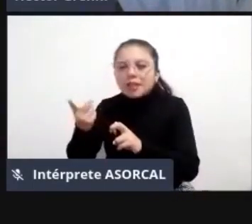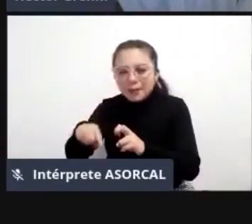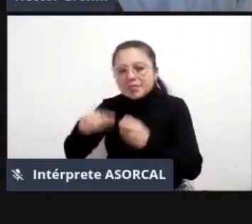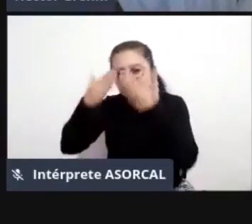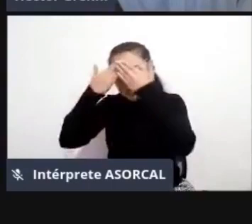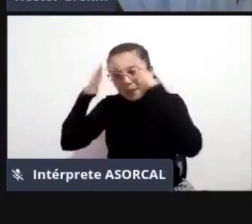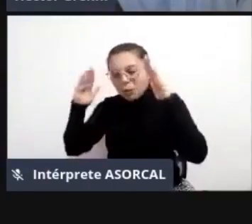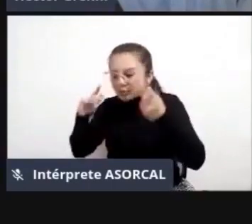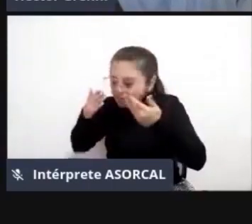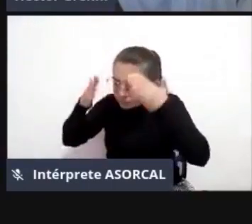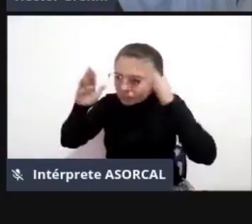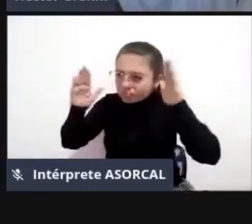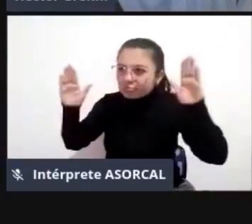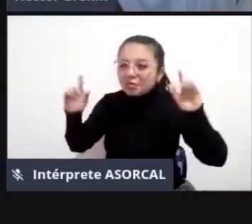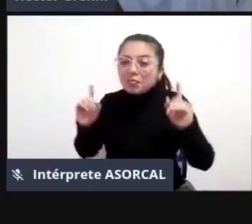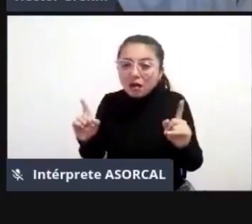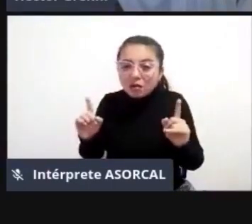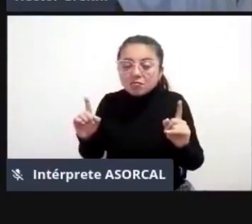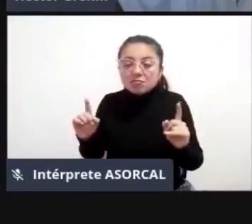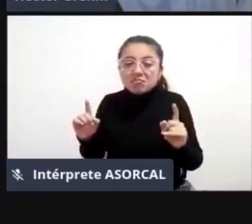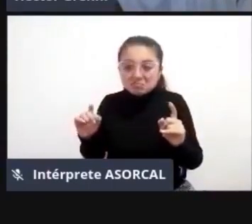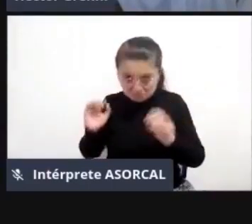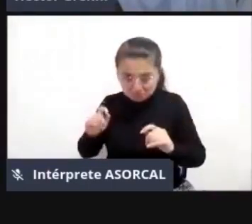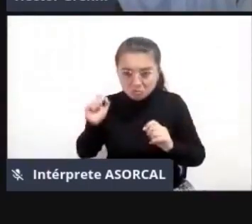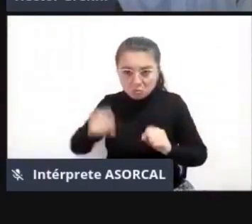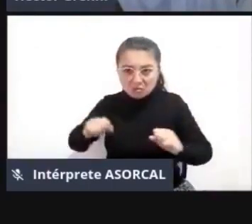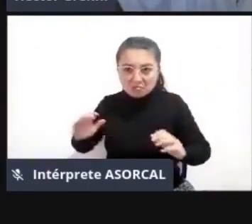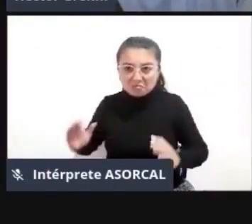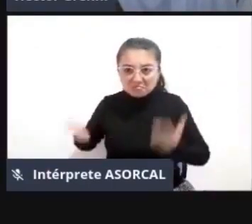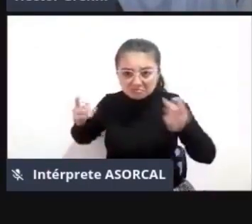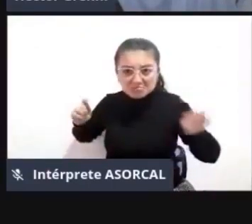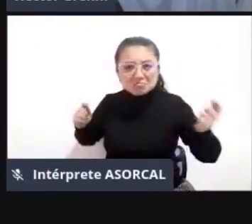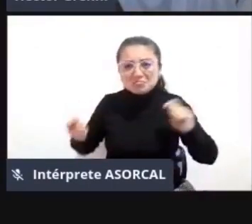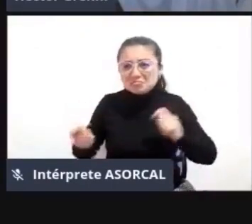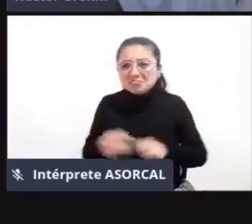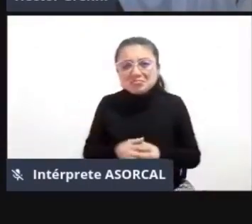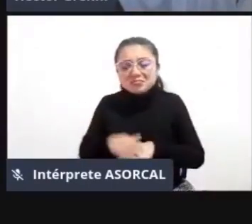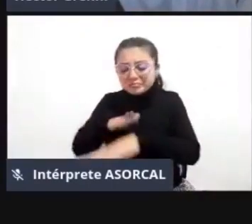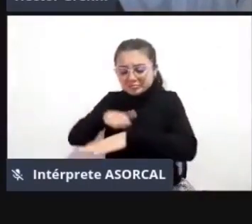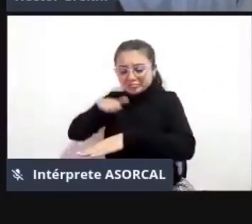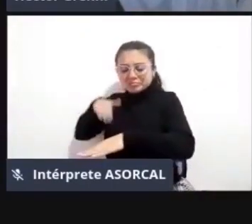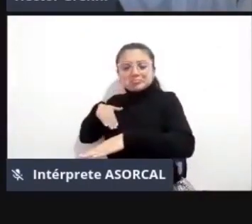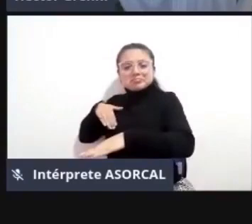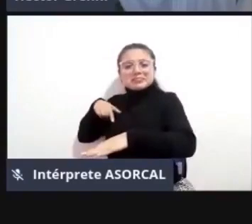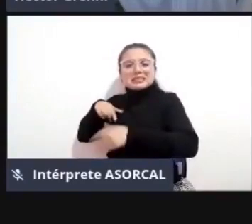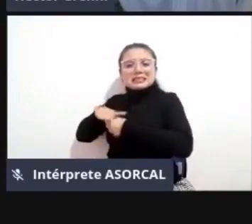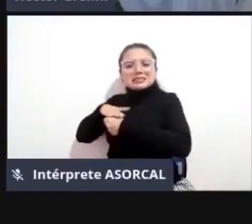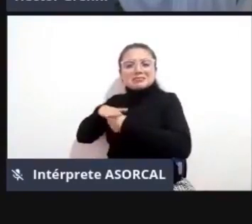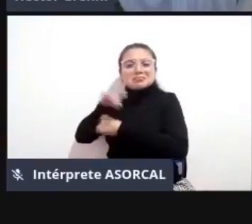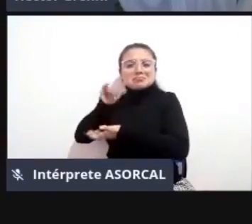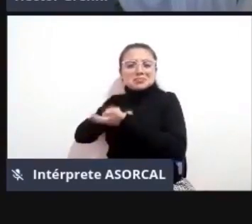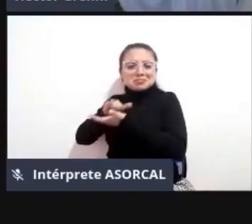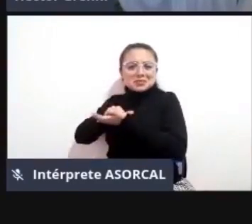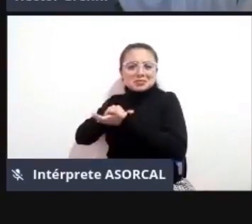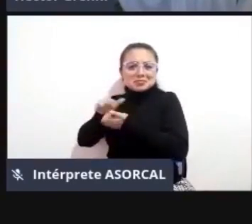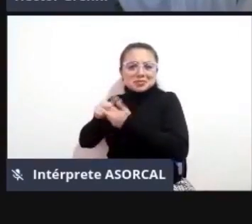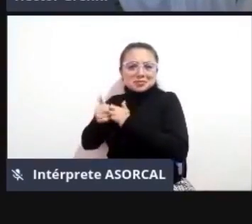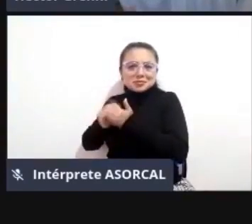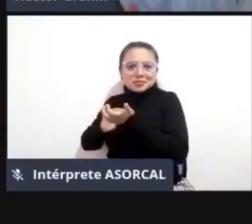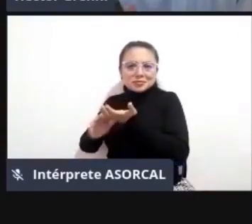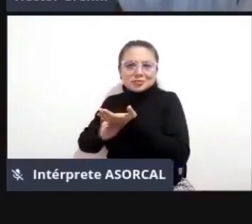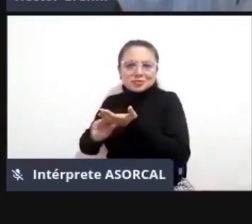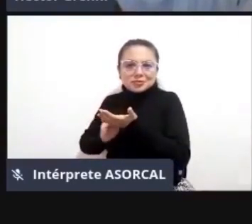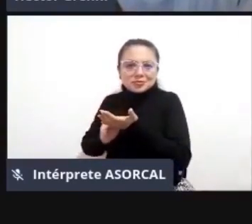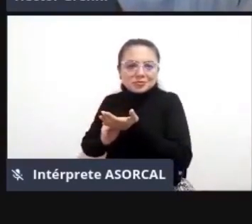cambiado en este país. No se han superado las contradicciones que provocaron el conflicto. Si la paz es obra de la